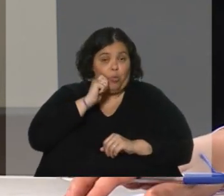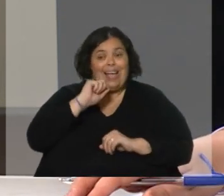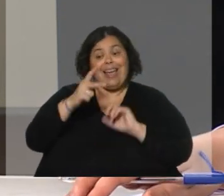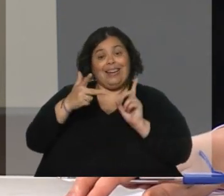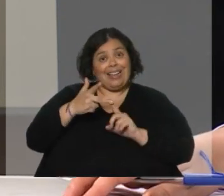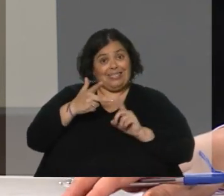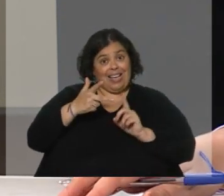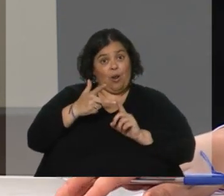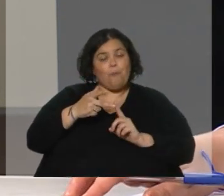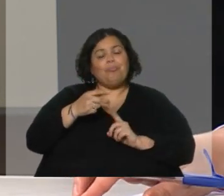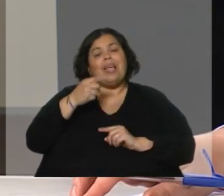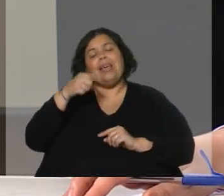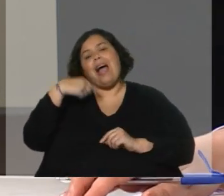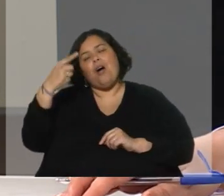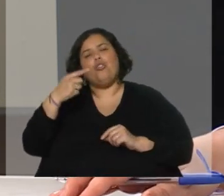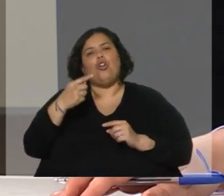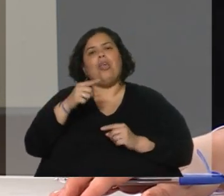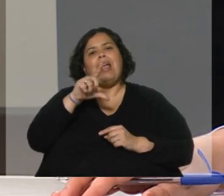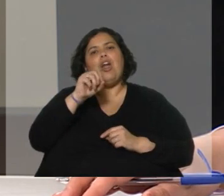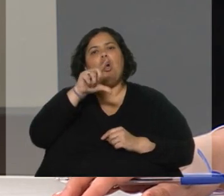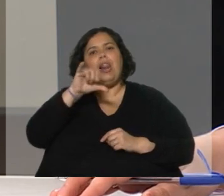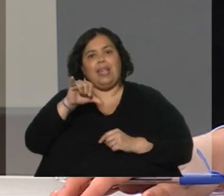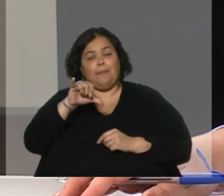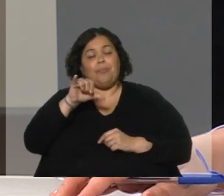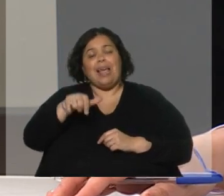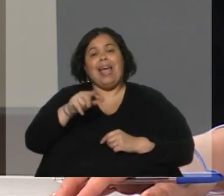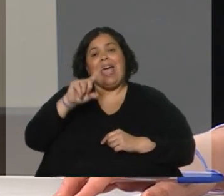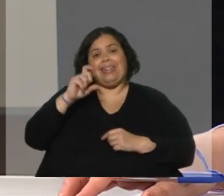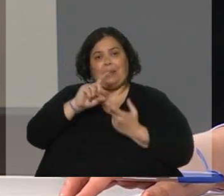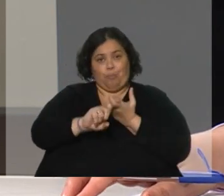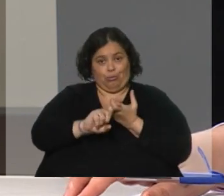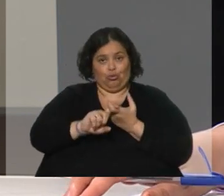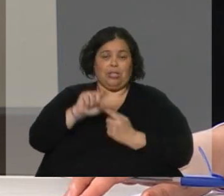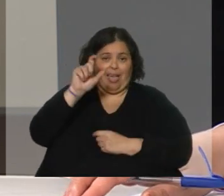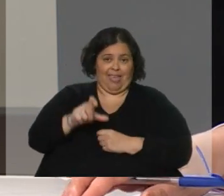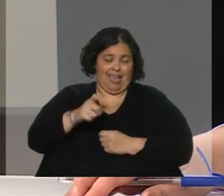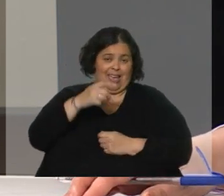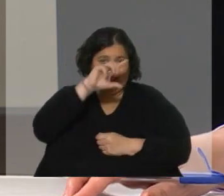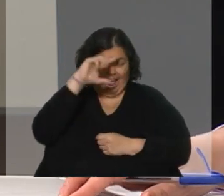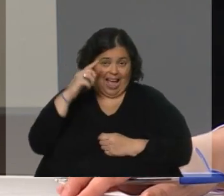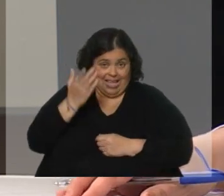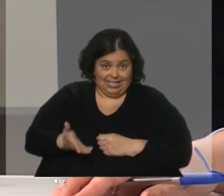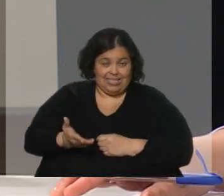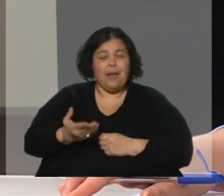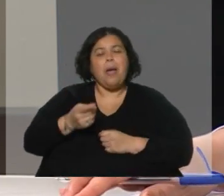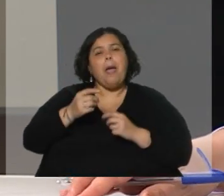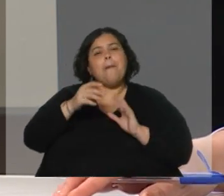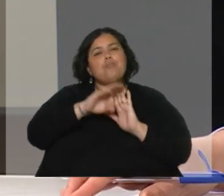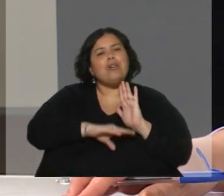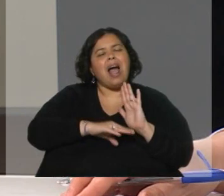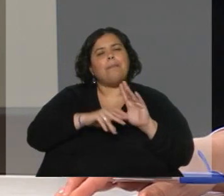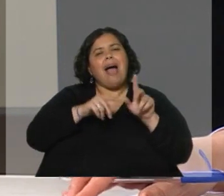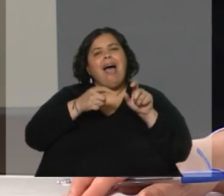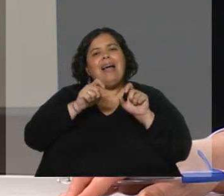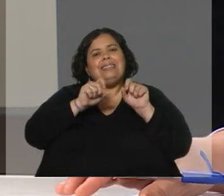era del programa sembrando de Ponce de León de Lorena Ponce León pero ese